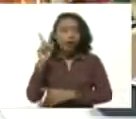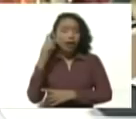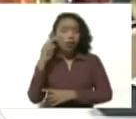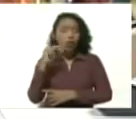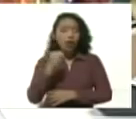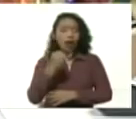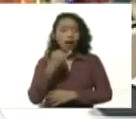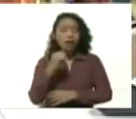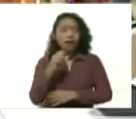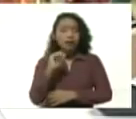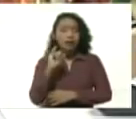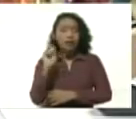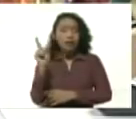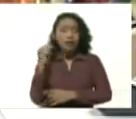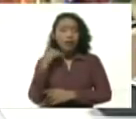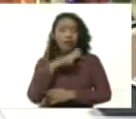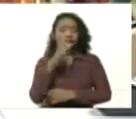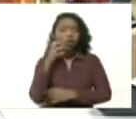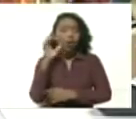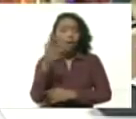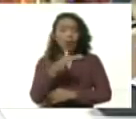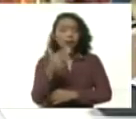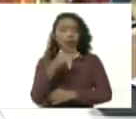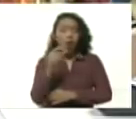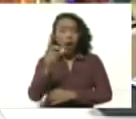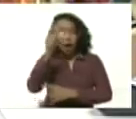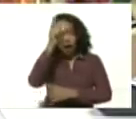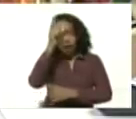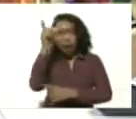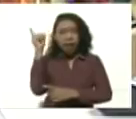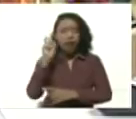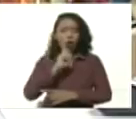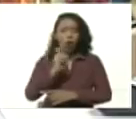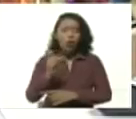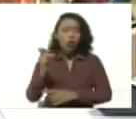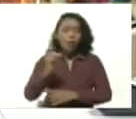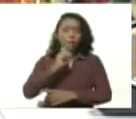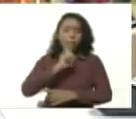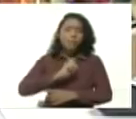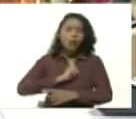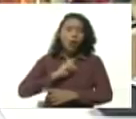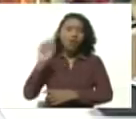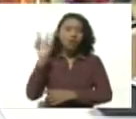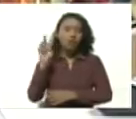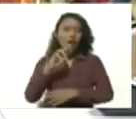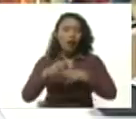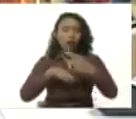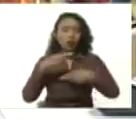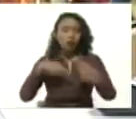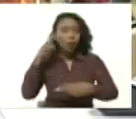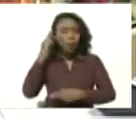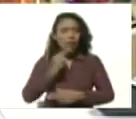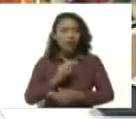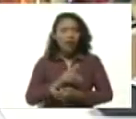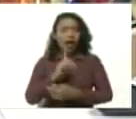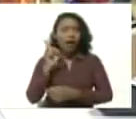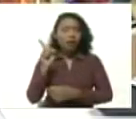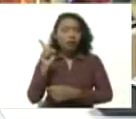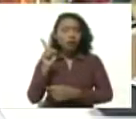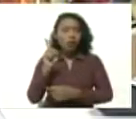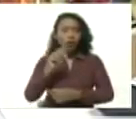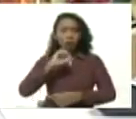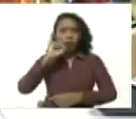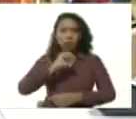Iván Duque se asemeja a los nazis en su odio a Venezuela, a la revolución bolivariana, en su